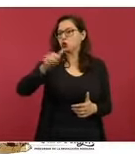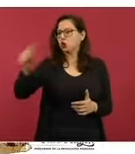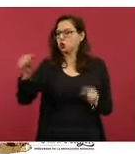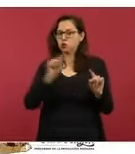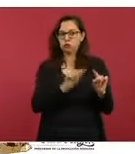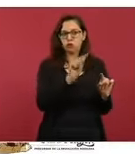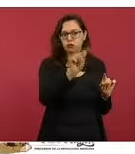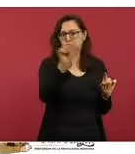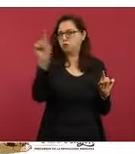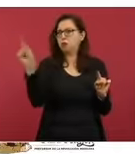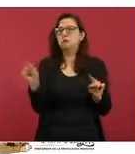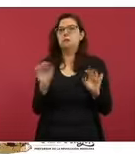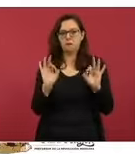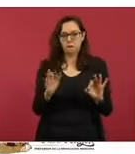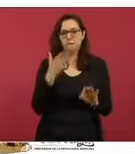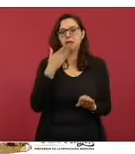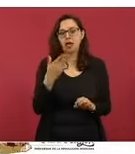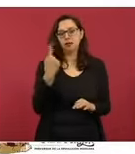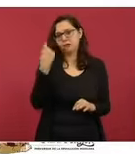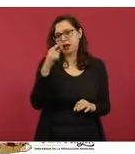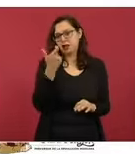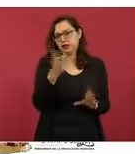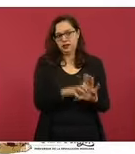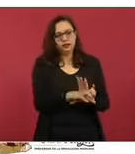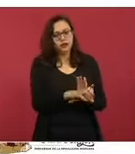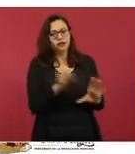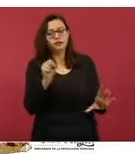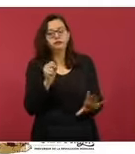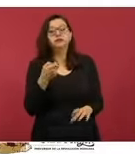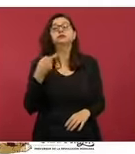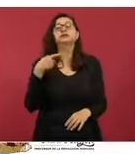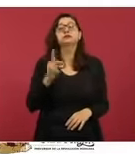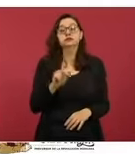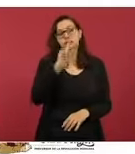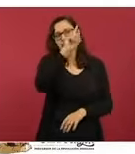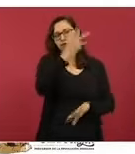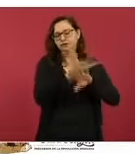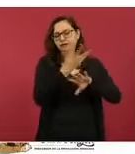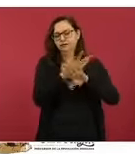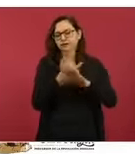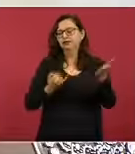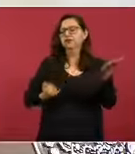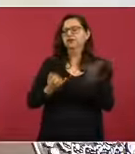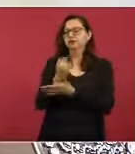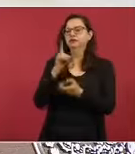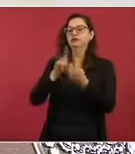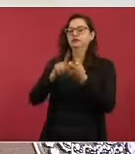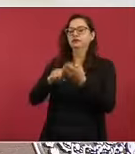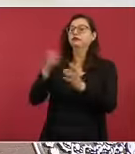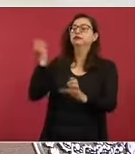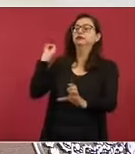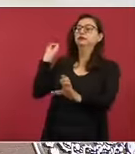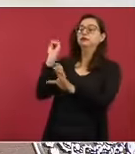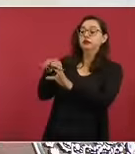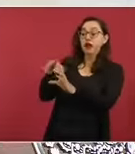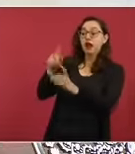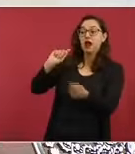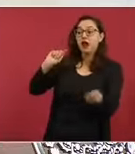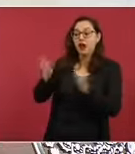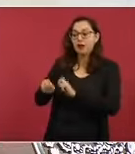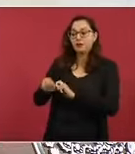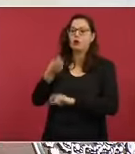tiene nuestro país, pero lo más importante es la decisión que toman en los Estados Unidos, porque ahí determinan el tipo de